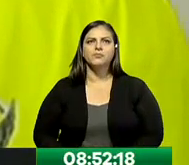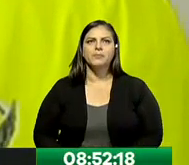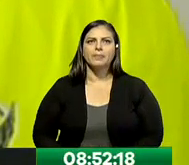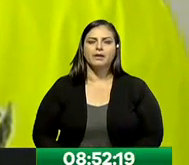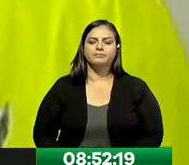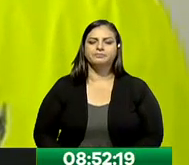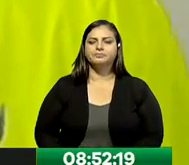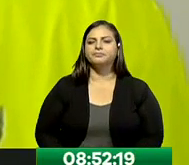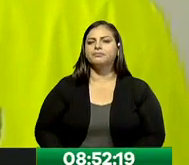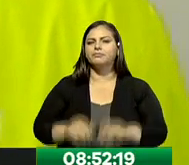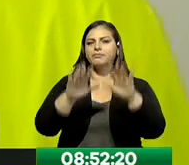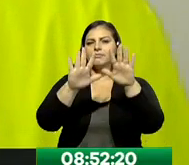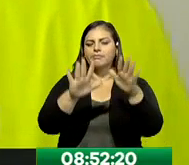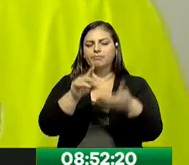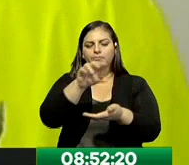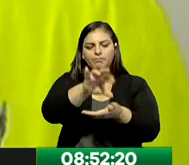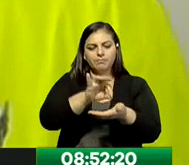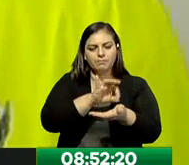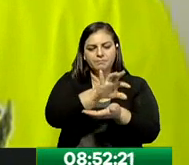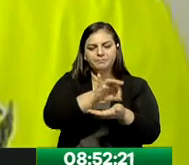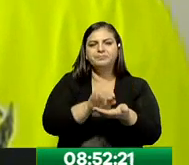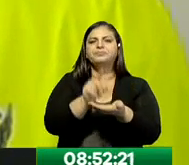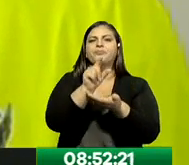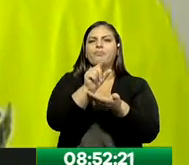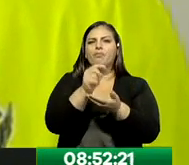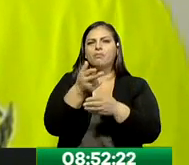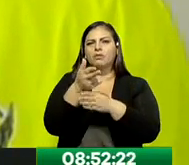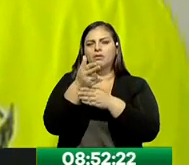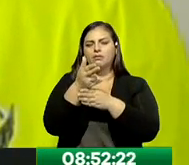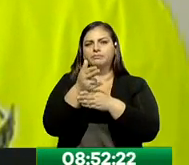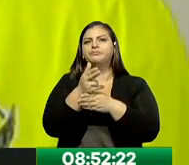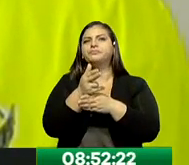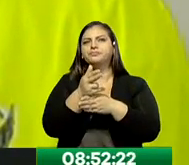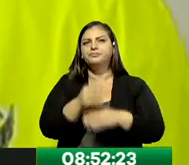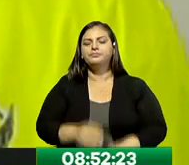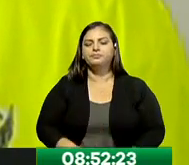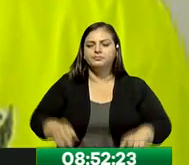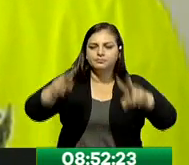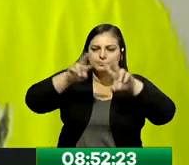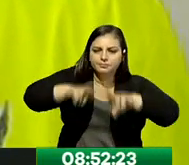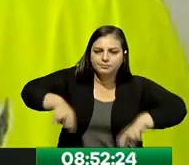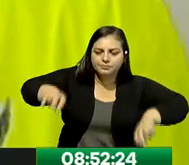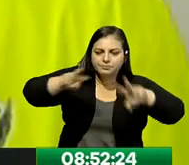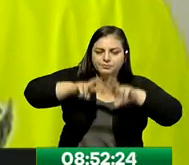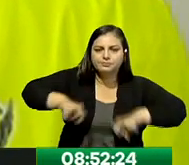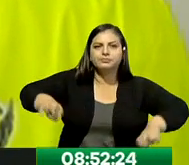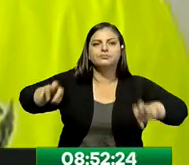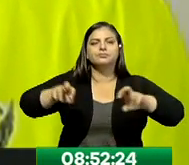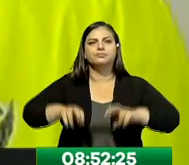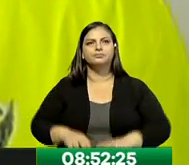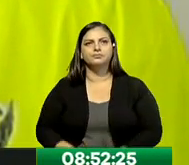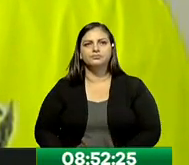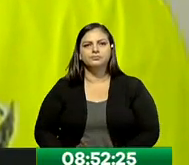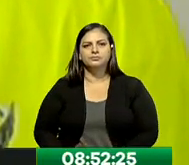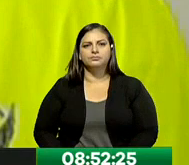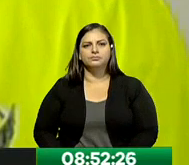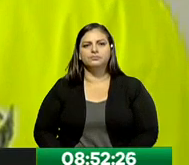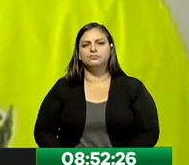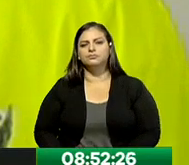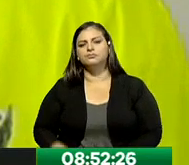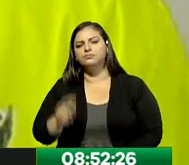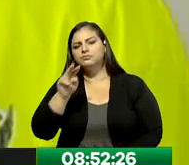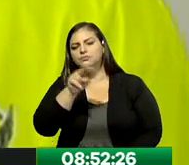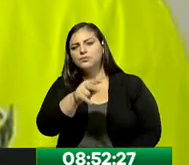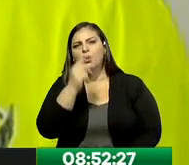indicios balísticos, ¿no?, levantados en el sitio del suceso. Adicionalmente de eso, pudimos observar 3 orificios de entrada